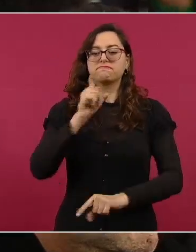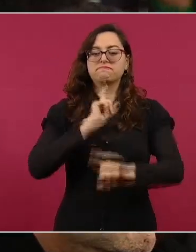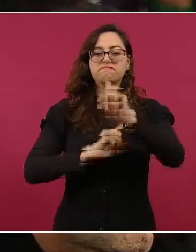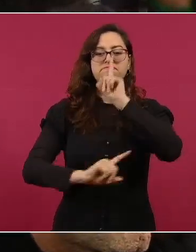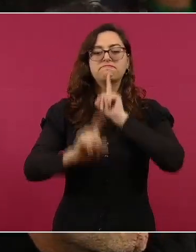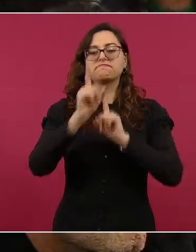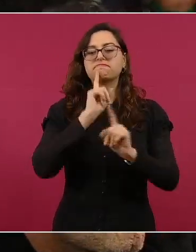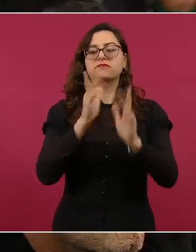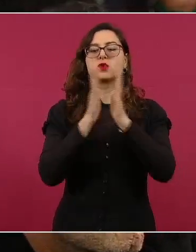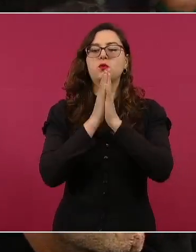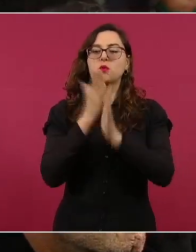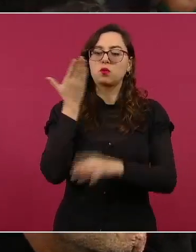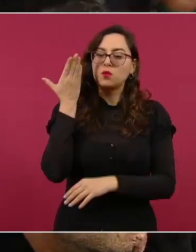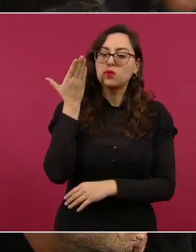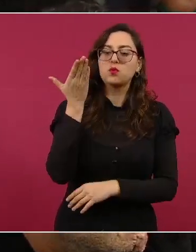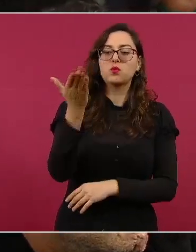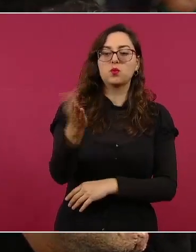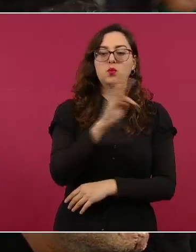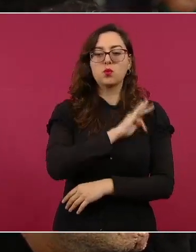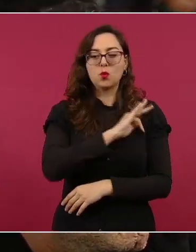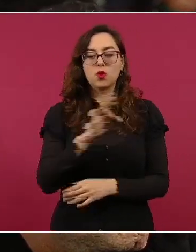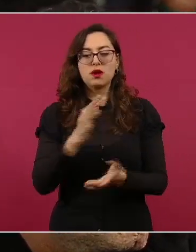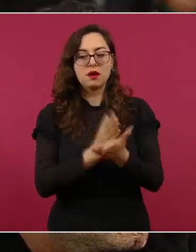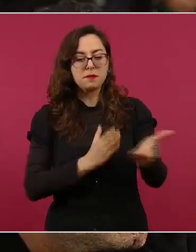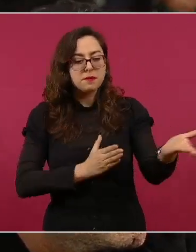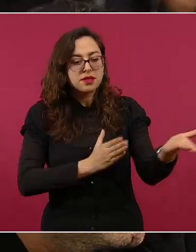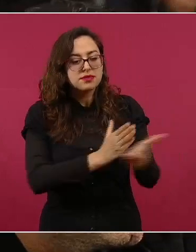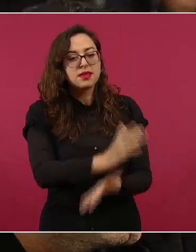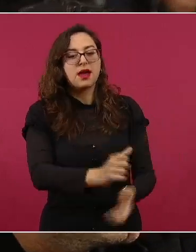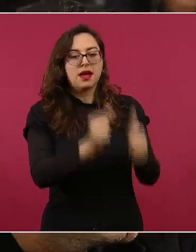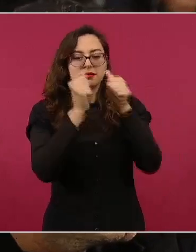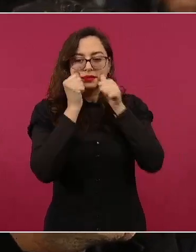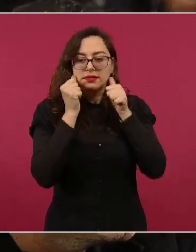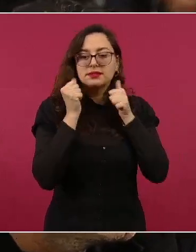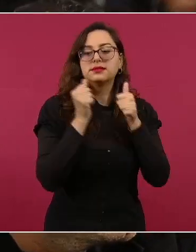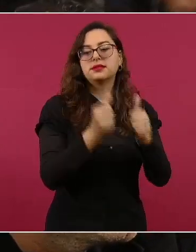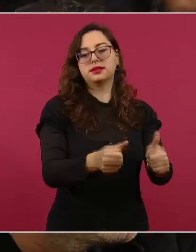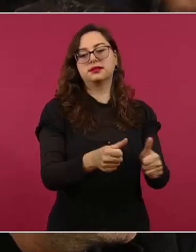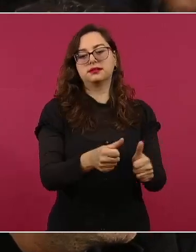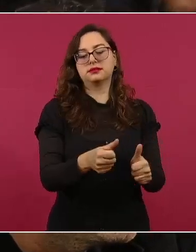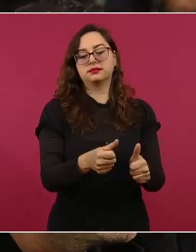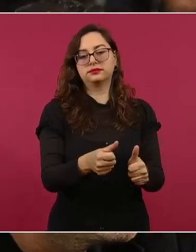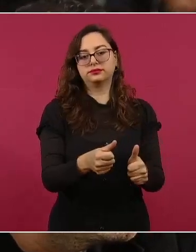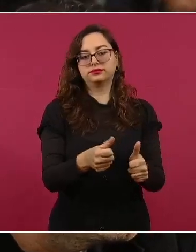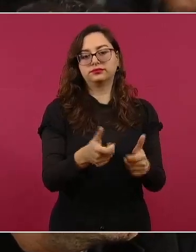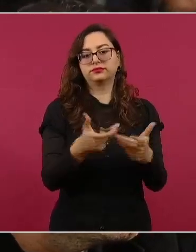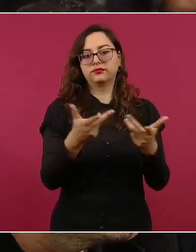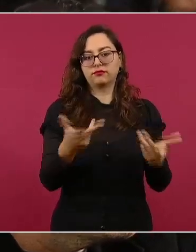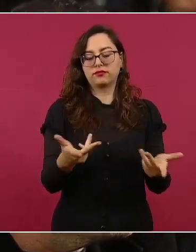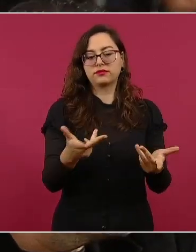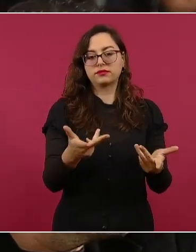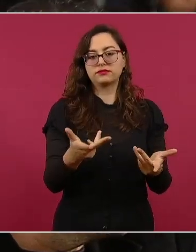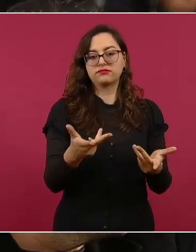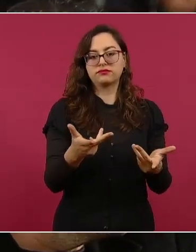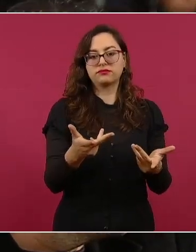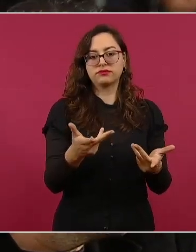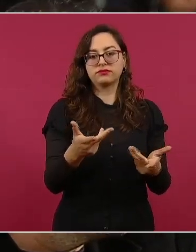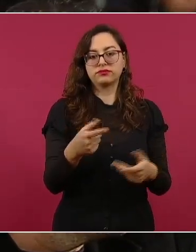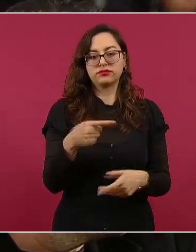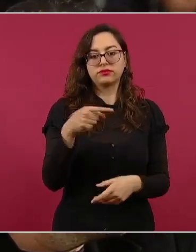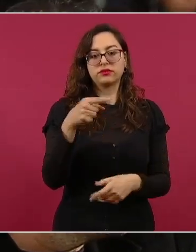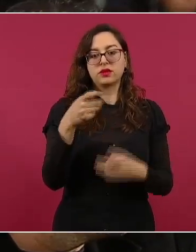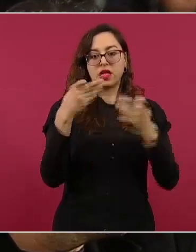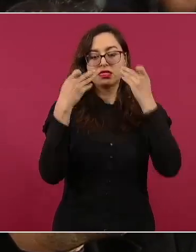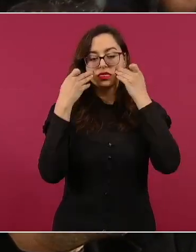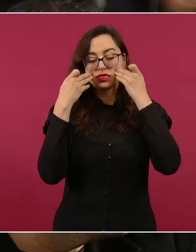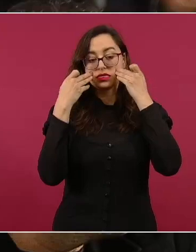que le solicitan su amable intervención, presidente, para que declare un testigo que ha sido amenazado de